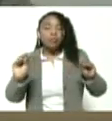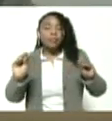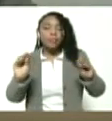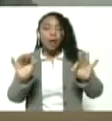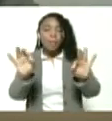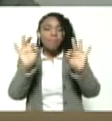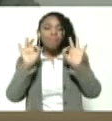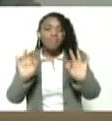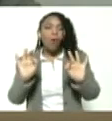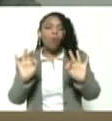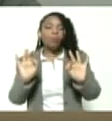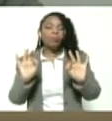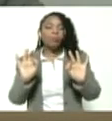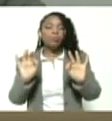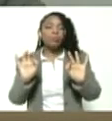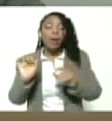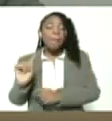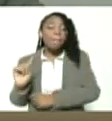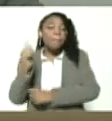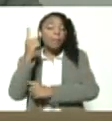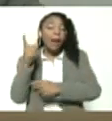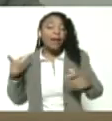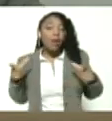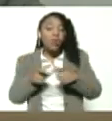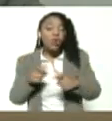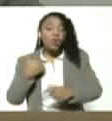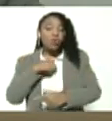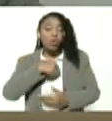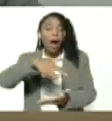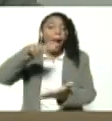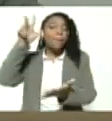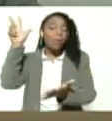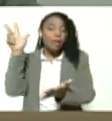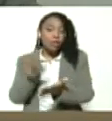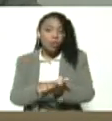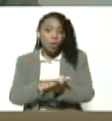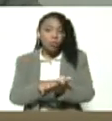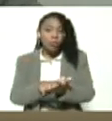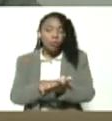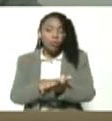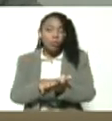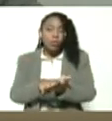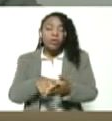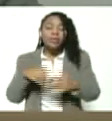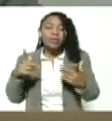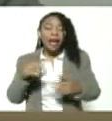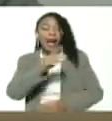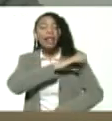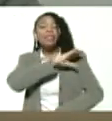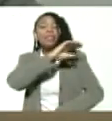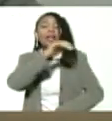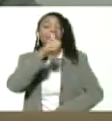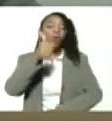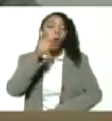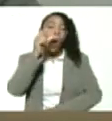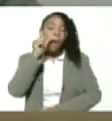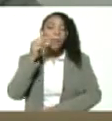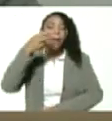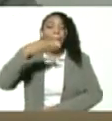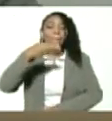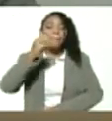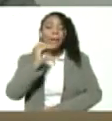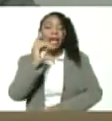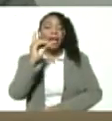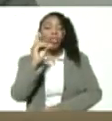precisas y puntualmente. En esta primera sesión hemos aprobado la designación del rector Pedro